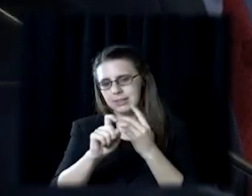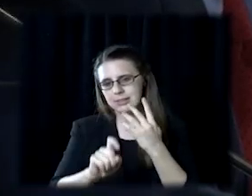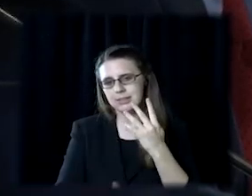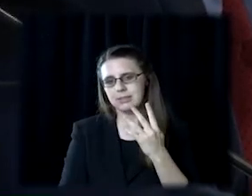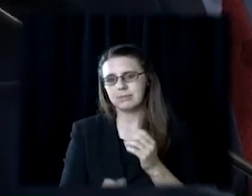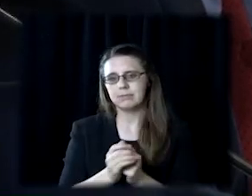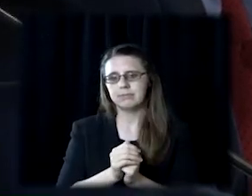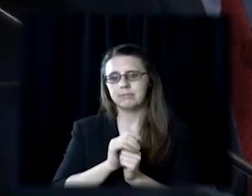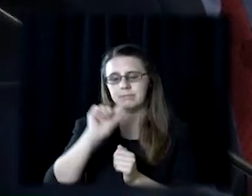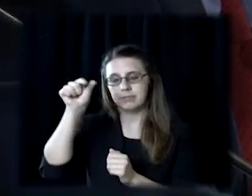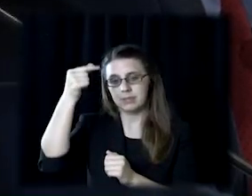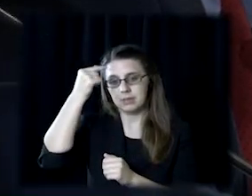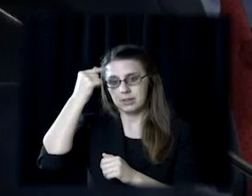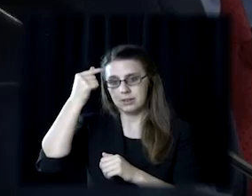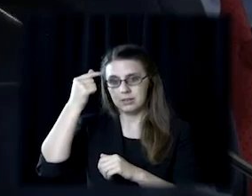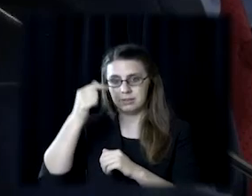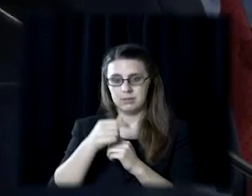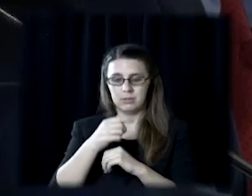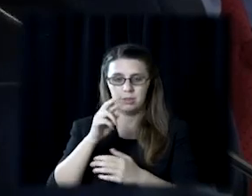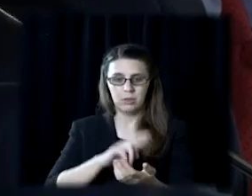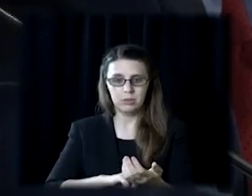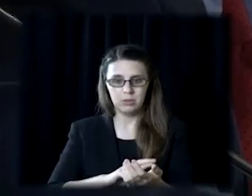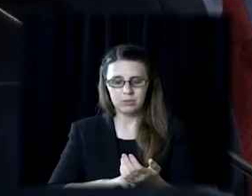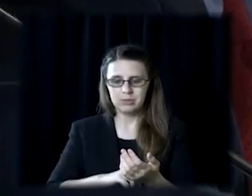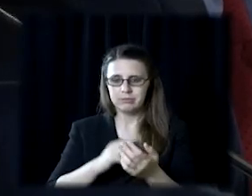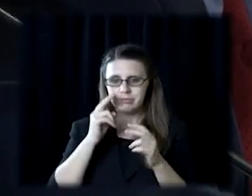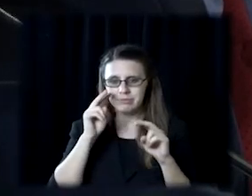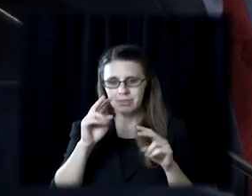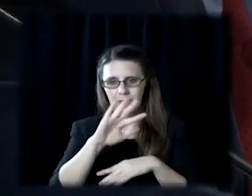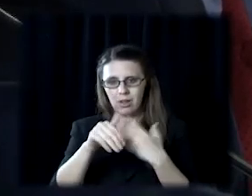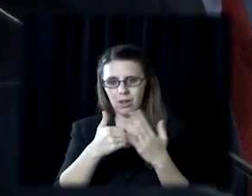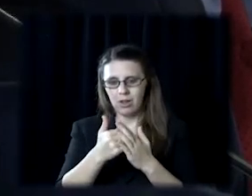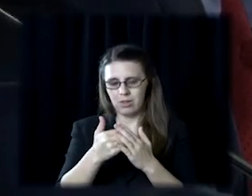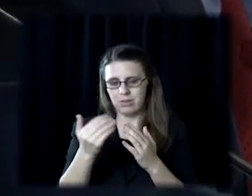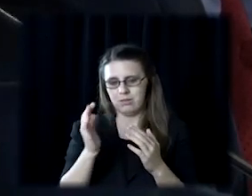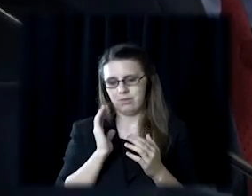los residentes de nuestra isla que hemos trabajado incansablemente para presentar un plan